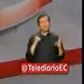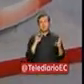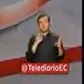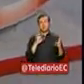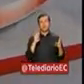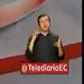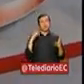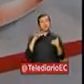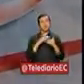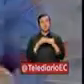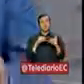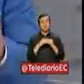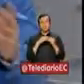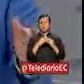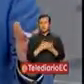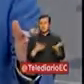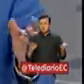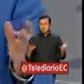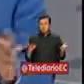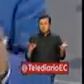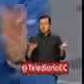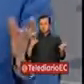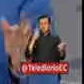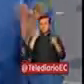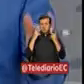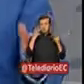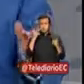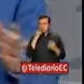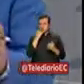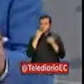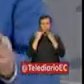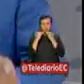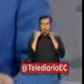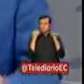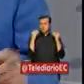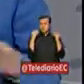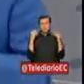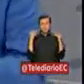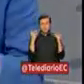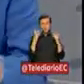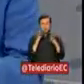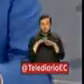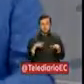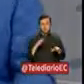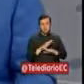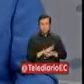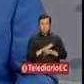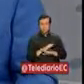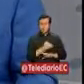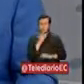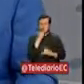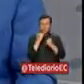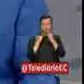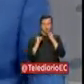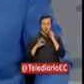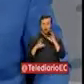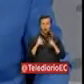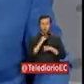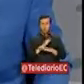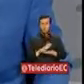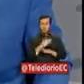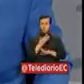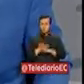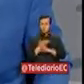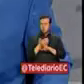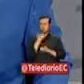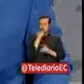esta estudiante. Y es alentador ver el rechazo y la resistencia de estos estudiantes a escuchar este género de propuestas